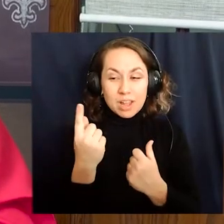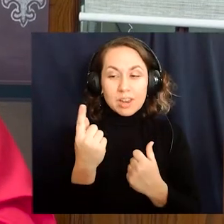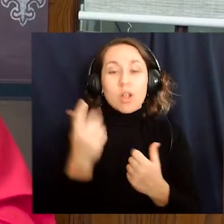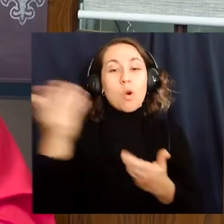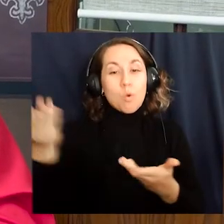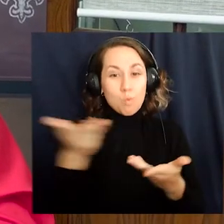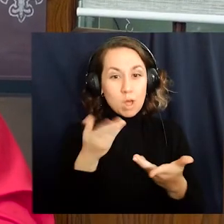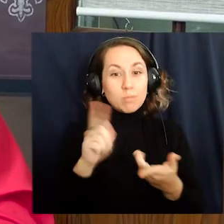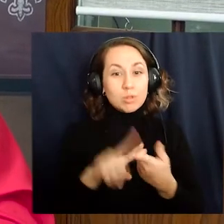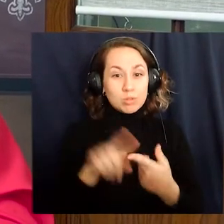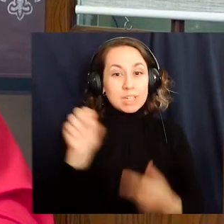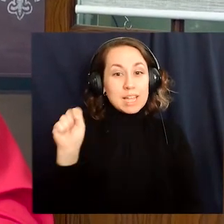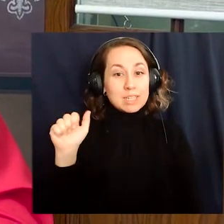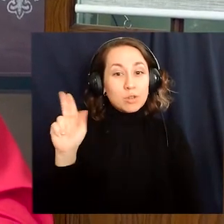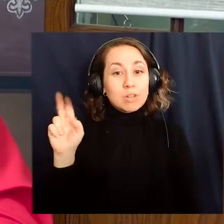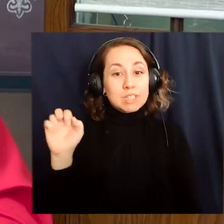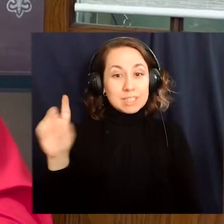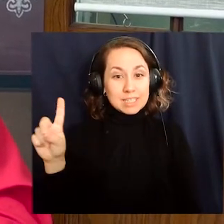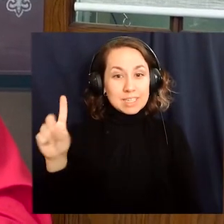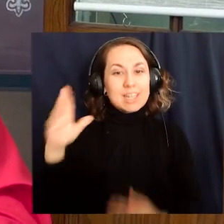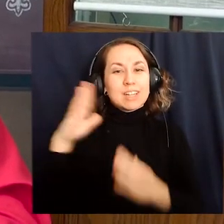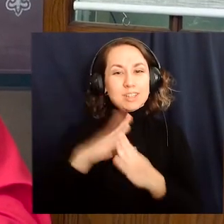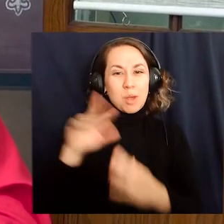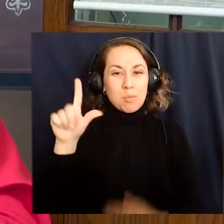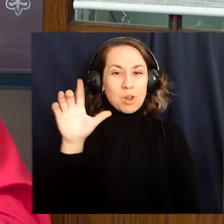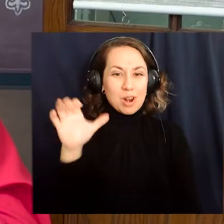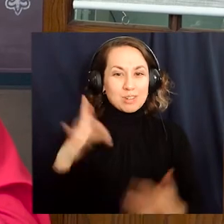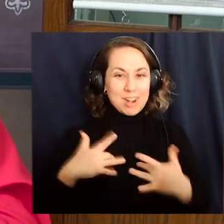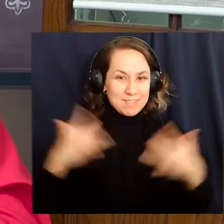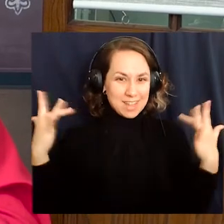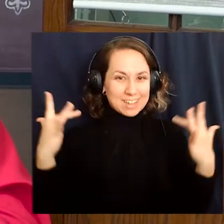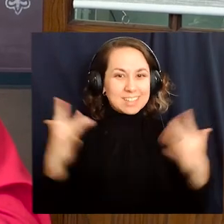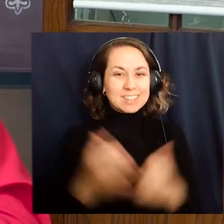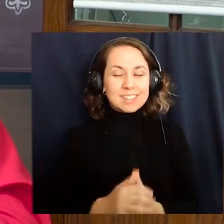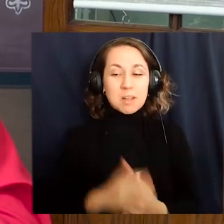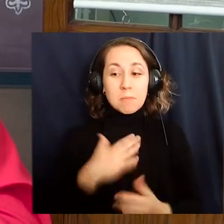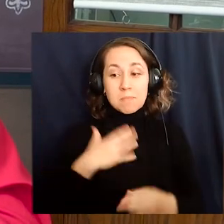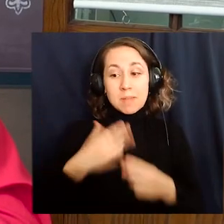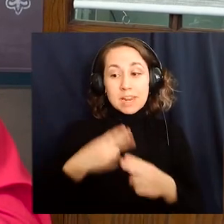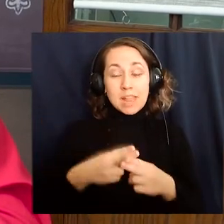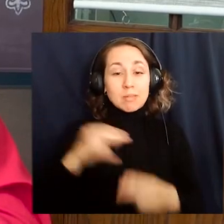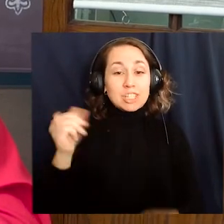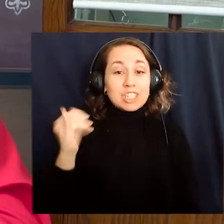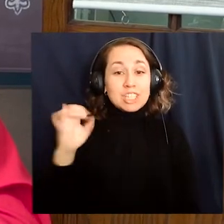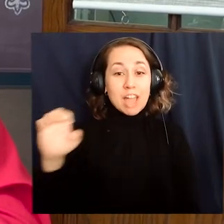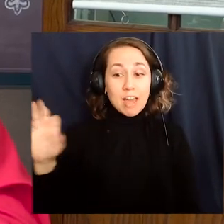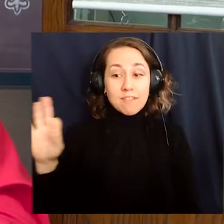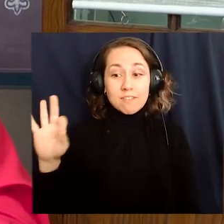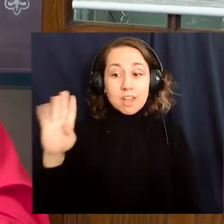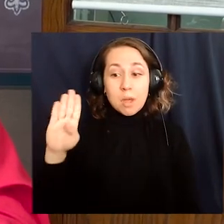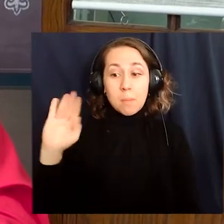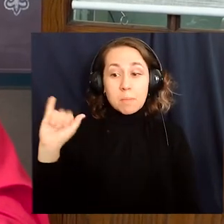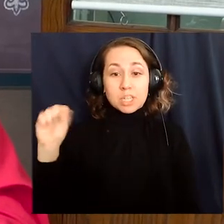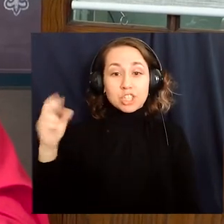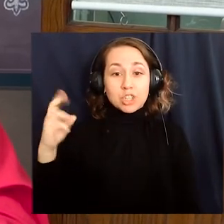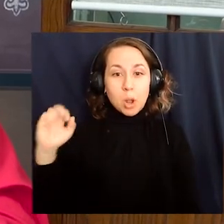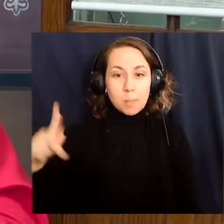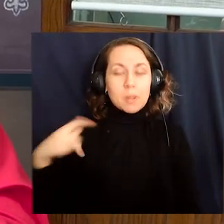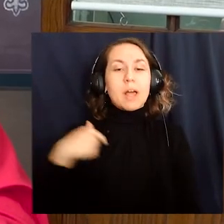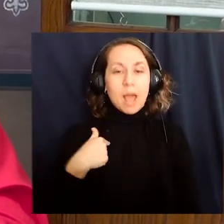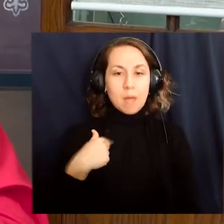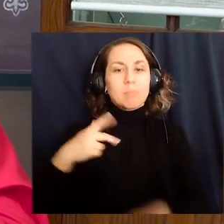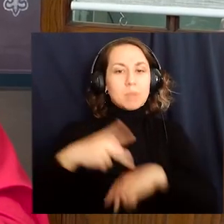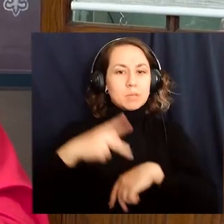Buenas noches a todos, bienvenidos al evento de los 100 mejores del Distrito Escolar Unificado de Santa Ana. Soy Jeff Bishop, director